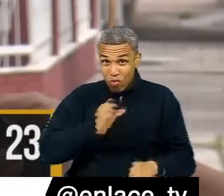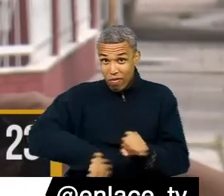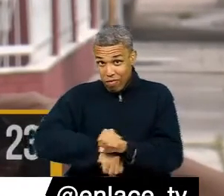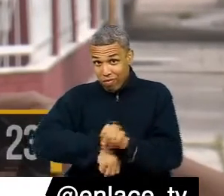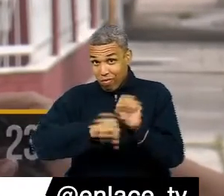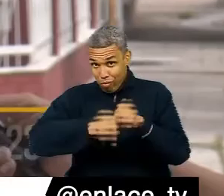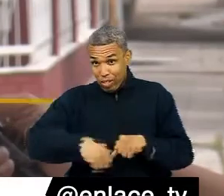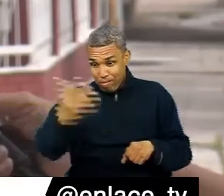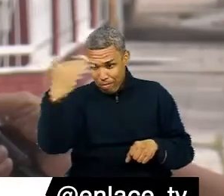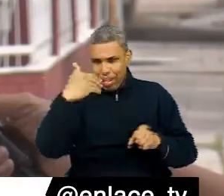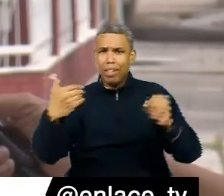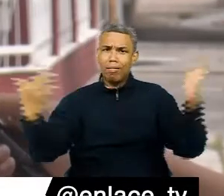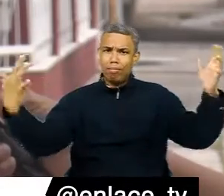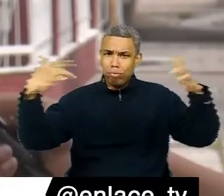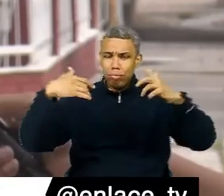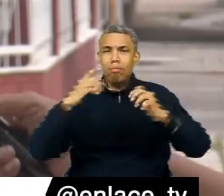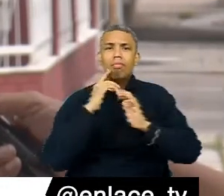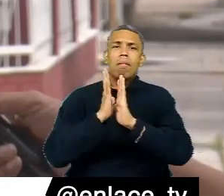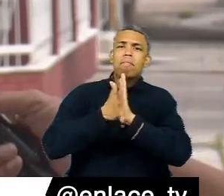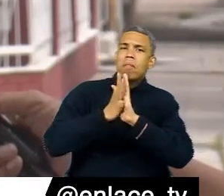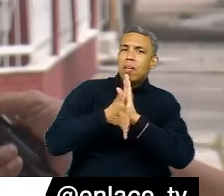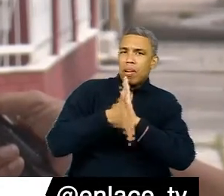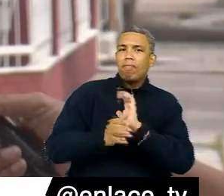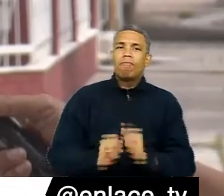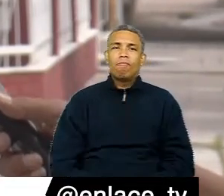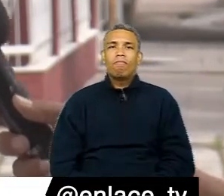a que nos acompañen allá en Altos de Cañaveral a las 7 de la noche.